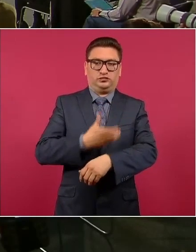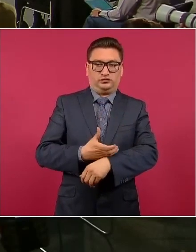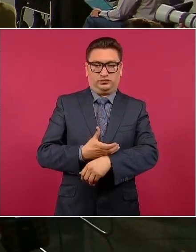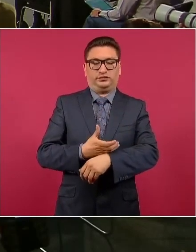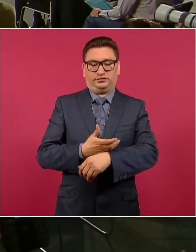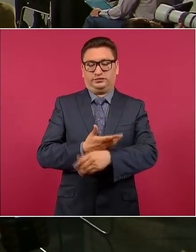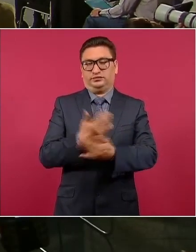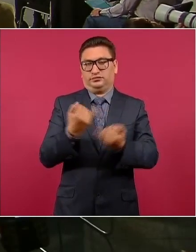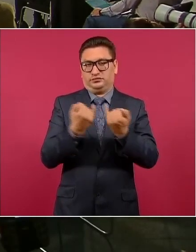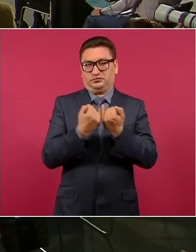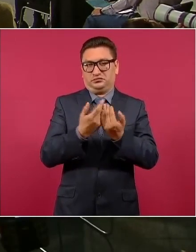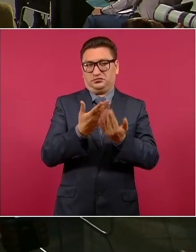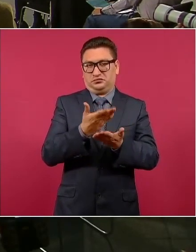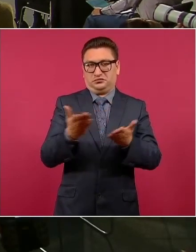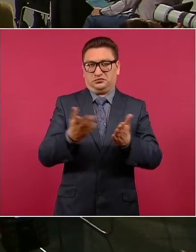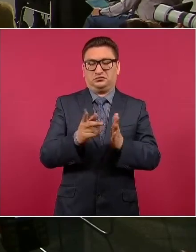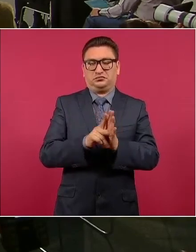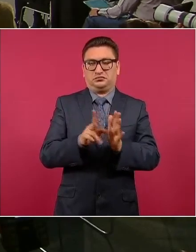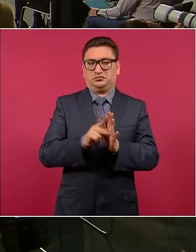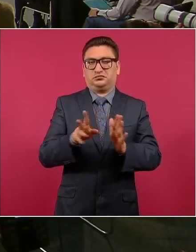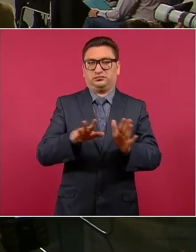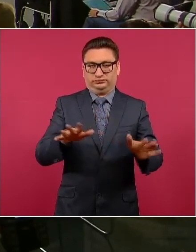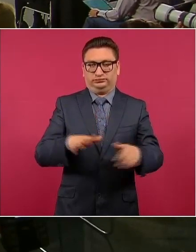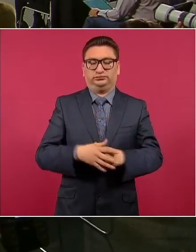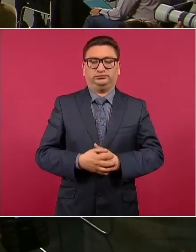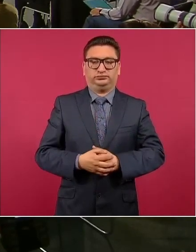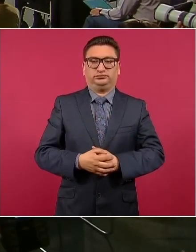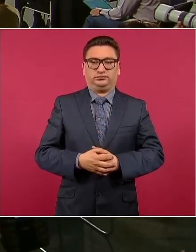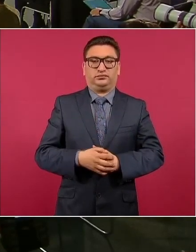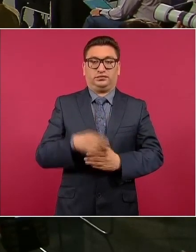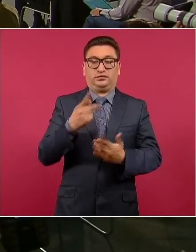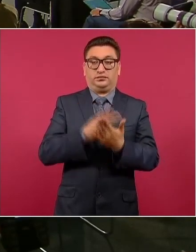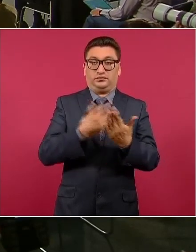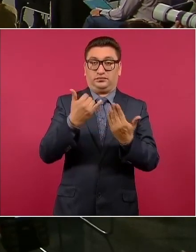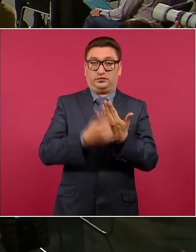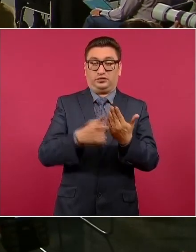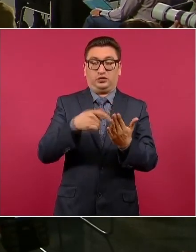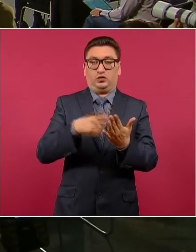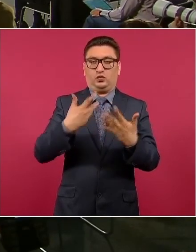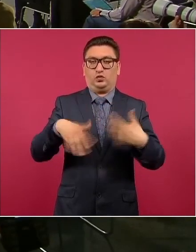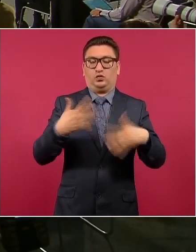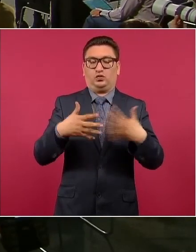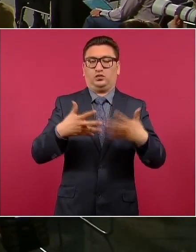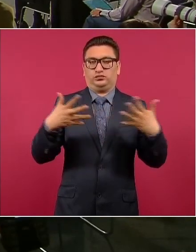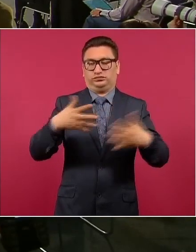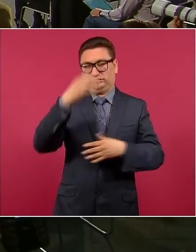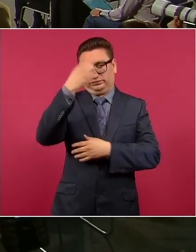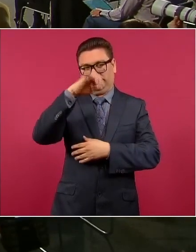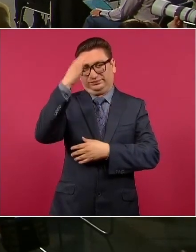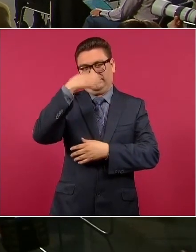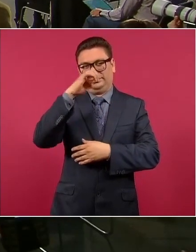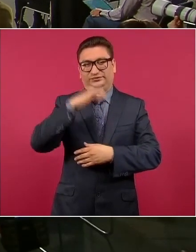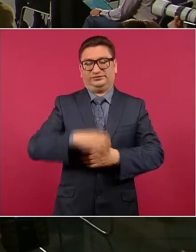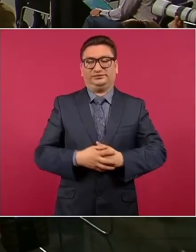compañeros de este gran proyecto, esta gran experiencia de